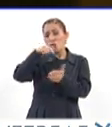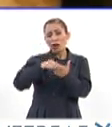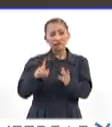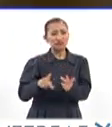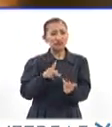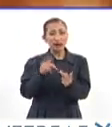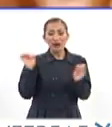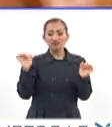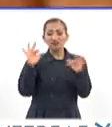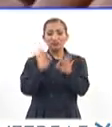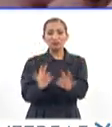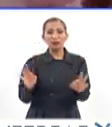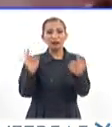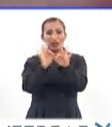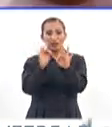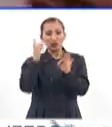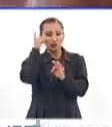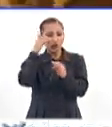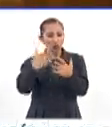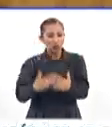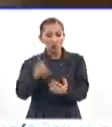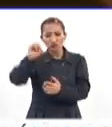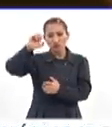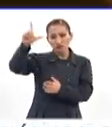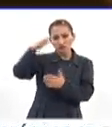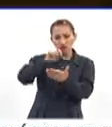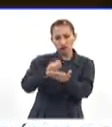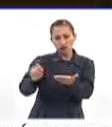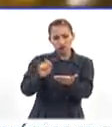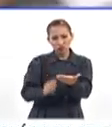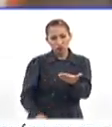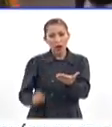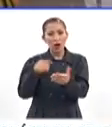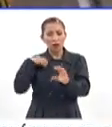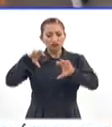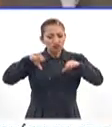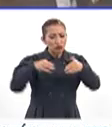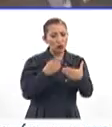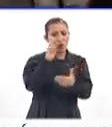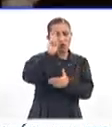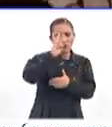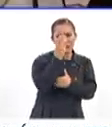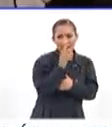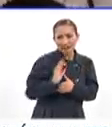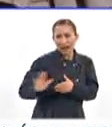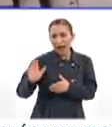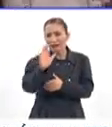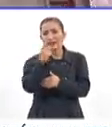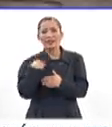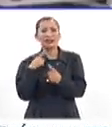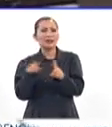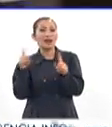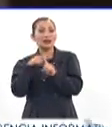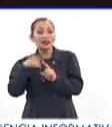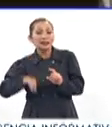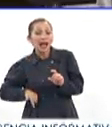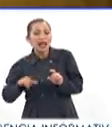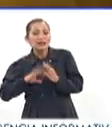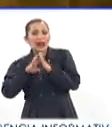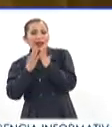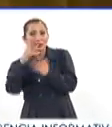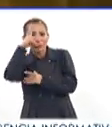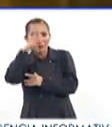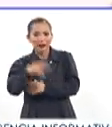perfecto para citar a importantes editores, profesionales de la literatura, comunidad universitaria e interesados en la industria